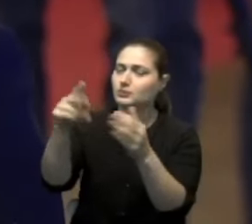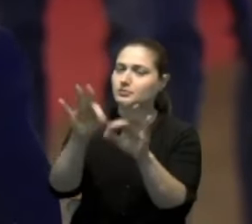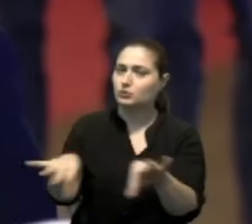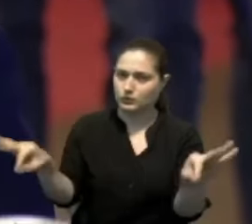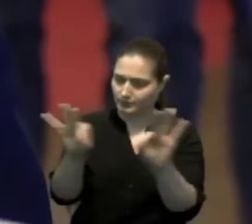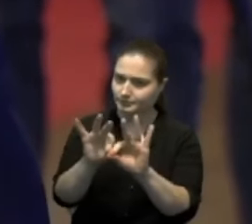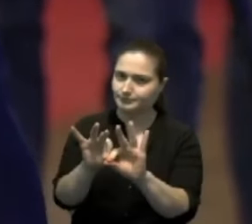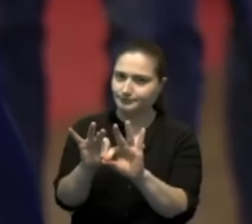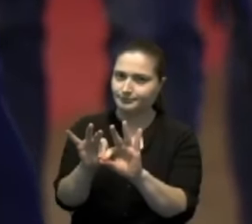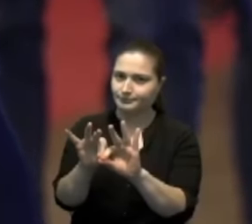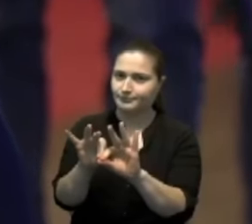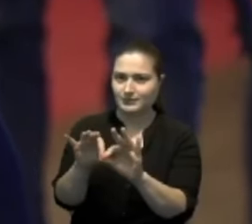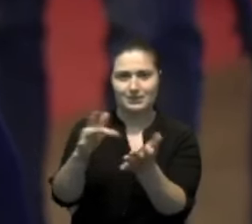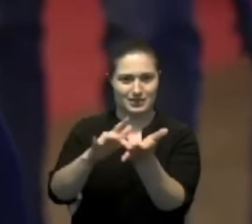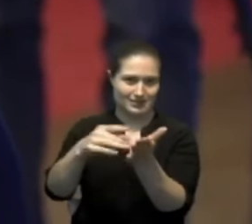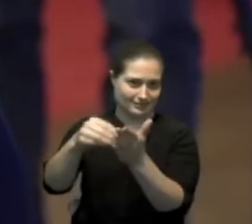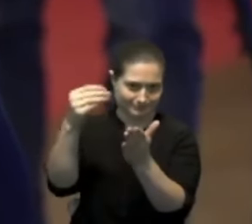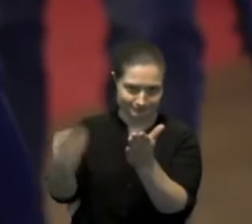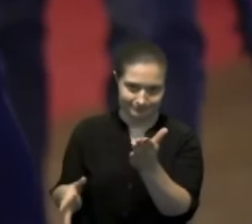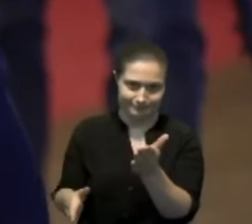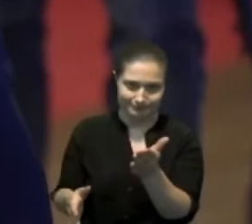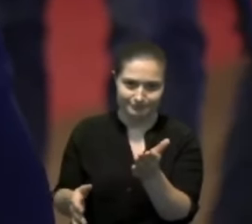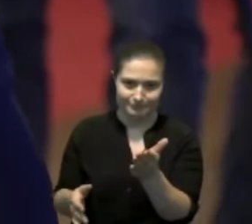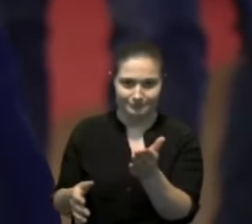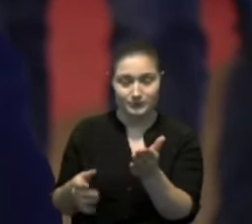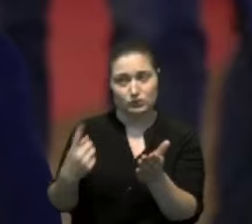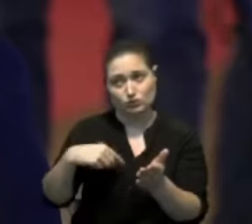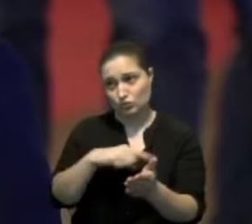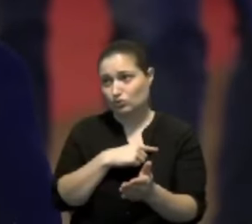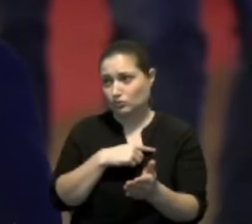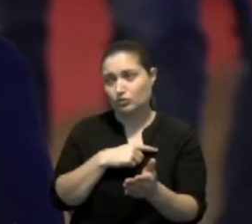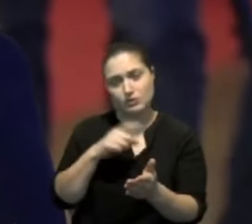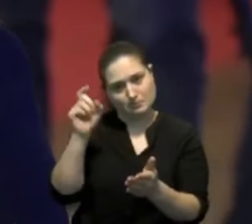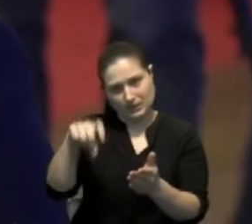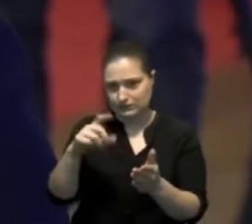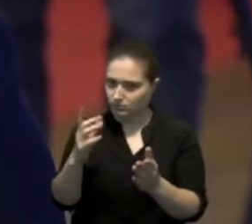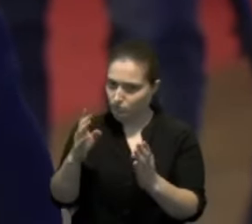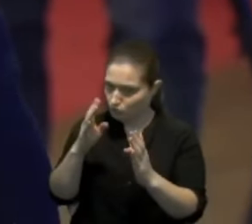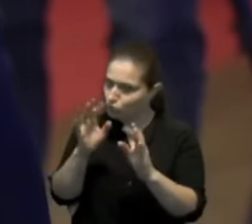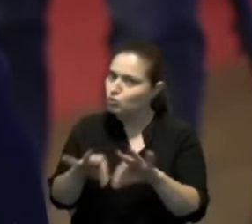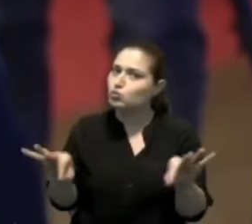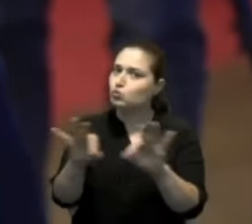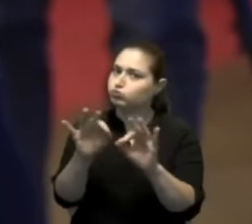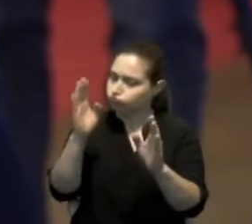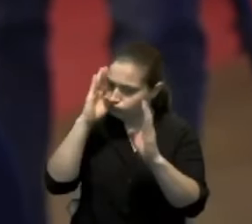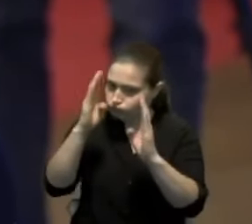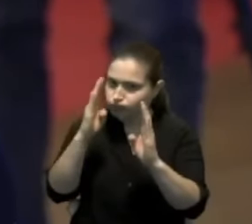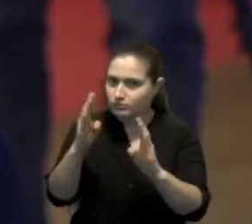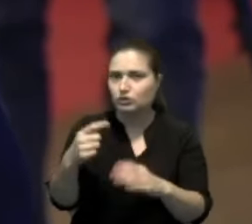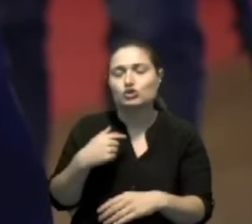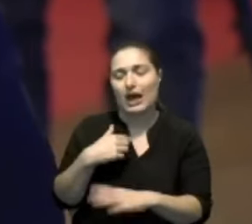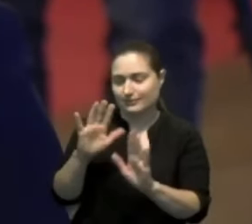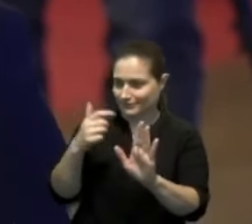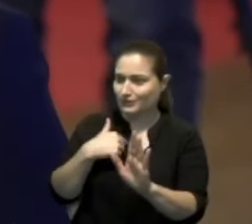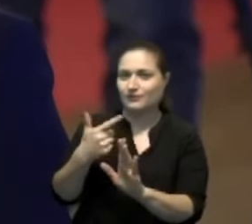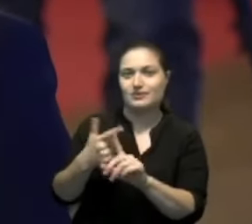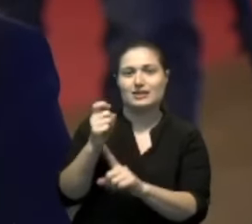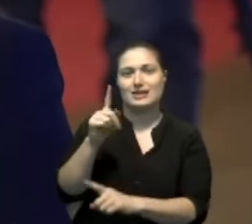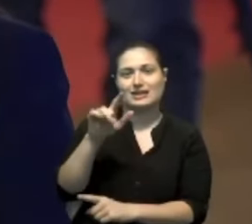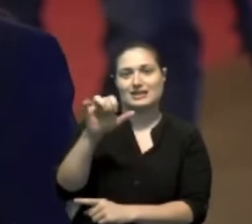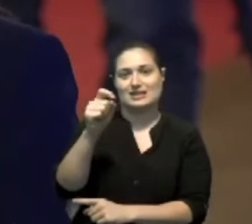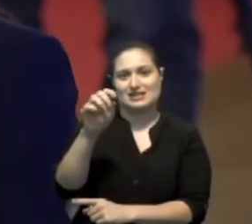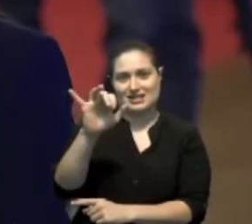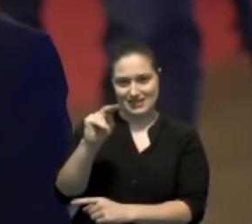como es alto costo y que tanto preocupa pero quiero preguntarle no me presenté soy de ltin diario Quiero